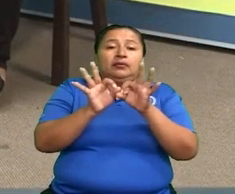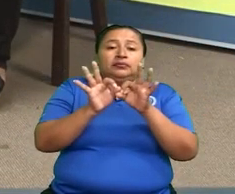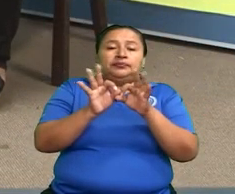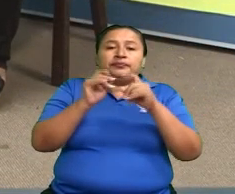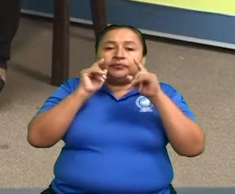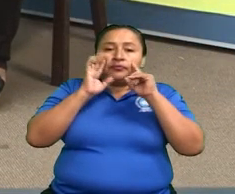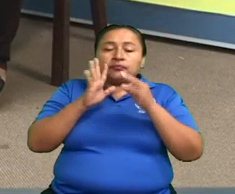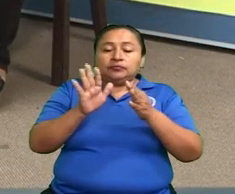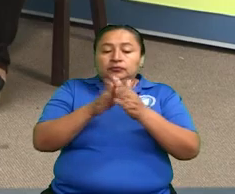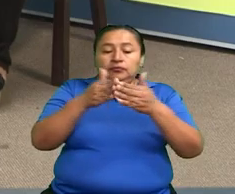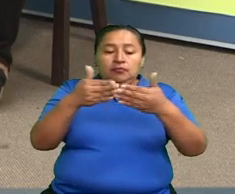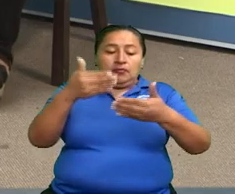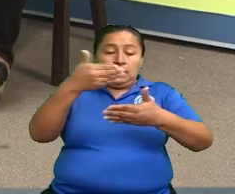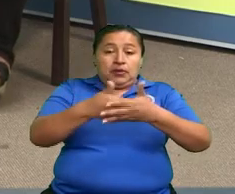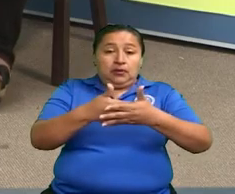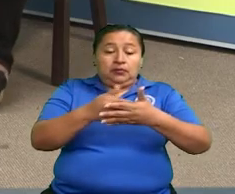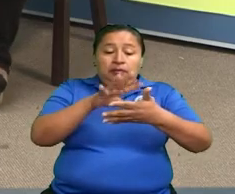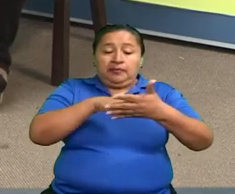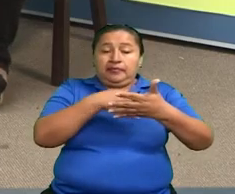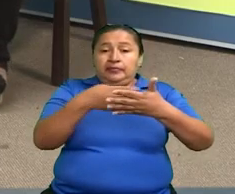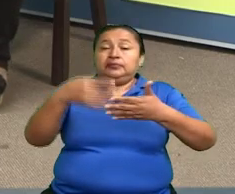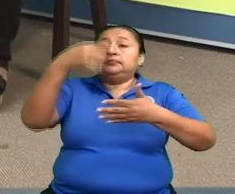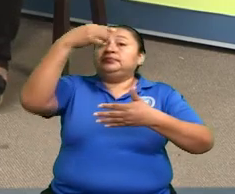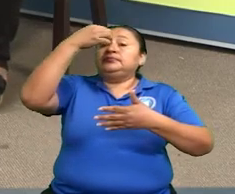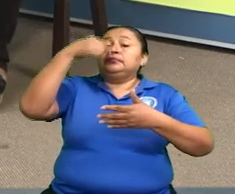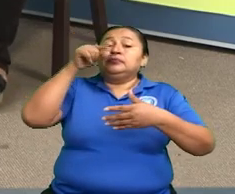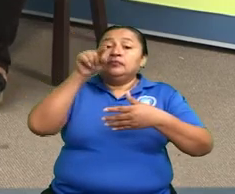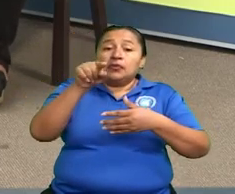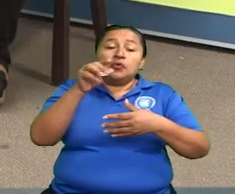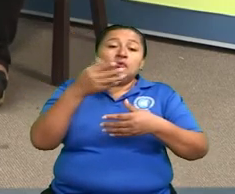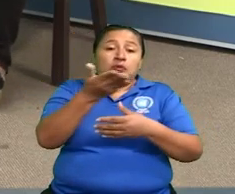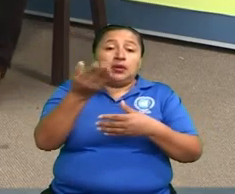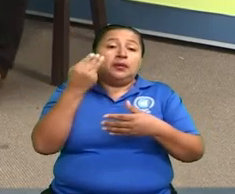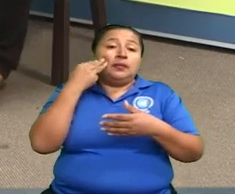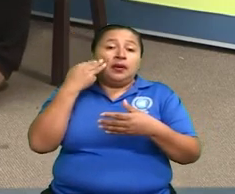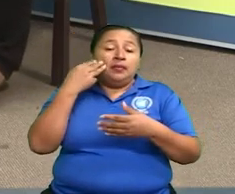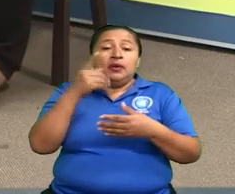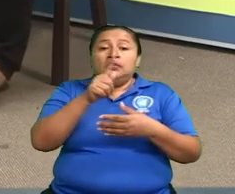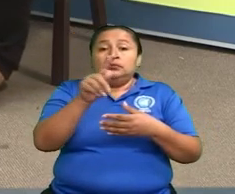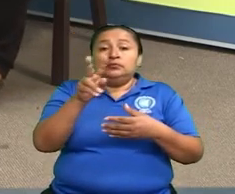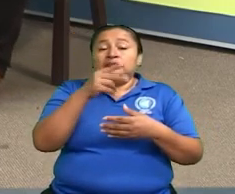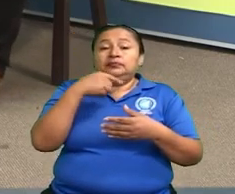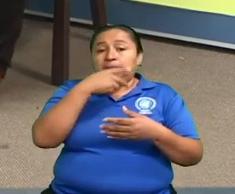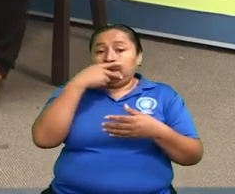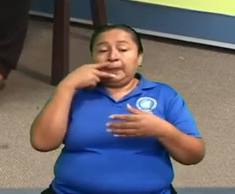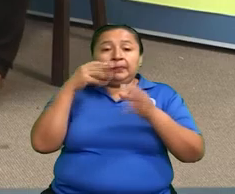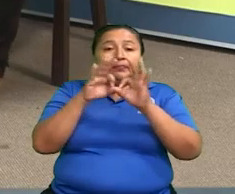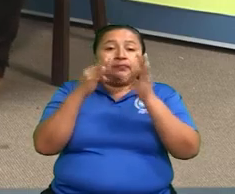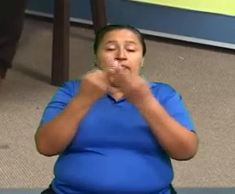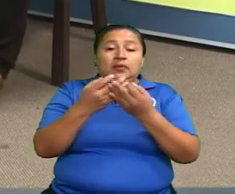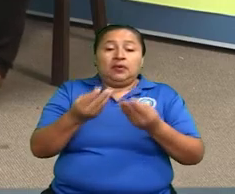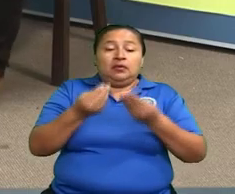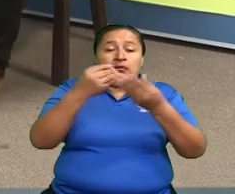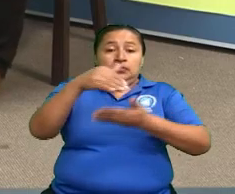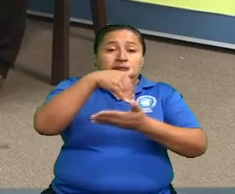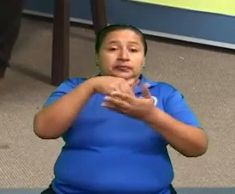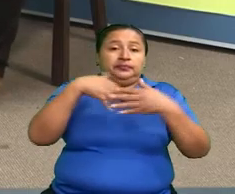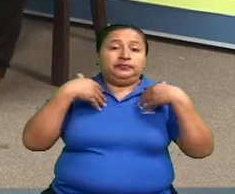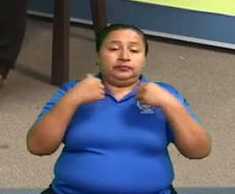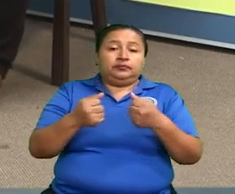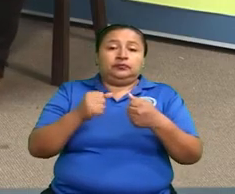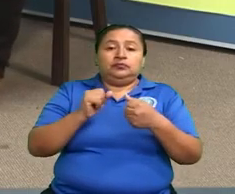la tarjeta de vacunación, ¿verdad? Desde que usted, madre, televidente, padre de familia, se le da en un centro de salud, ya